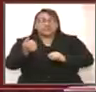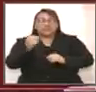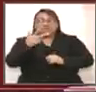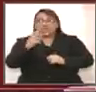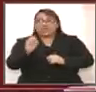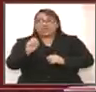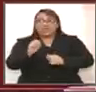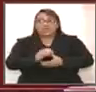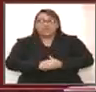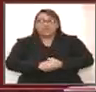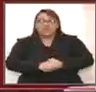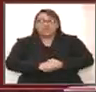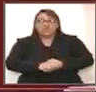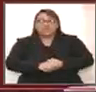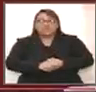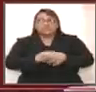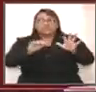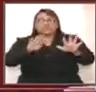15.630,